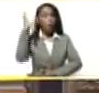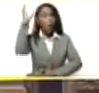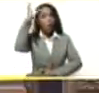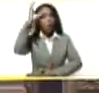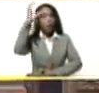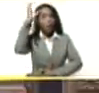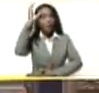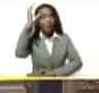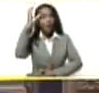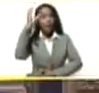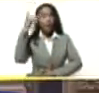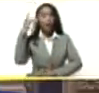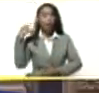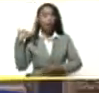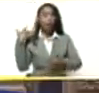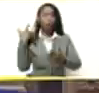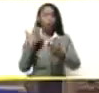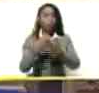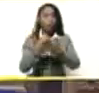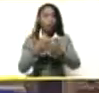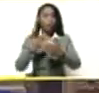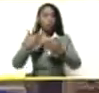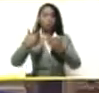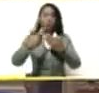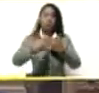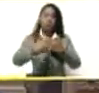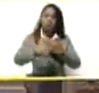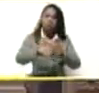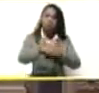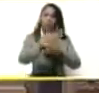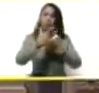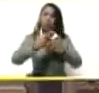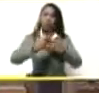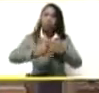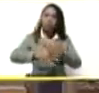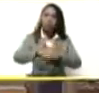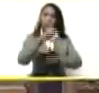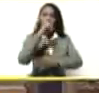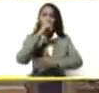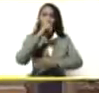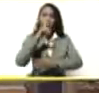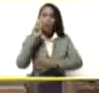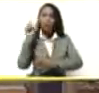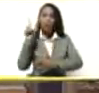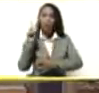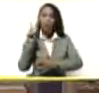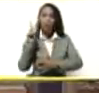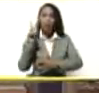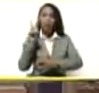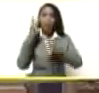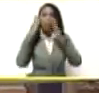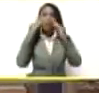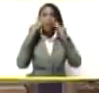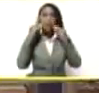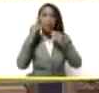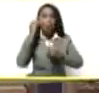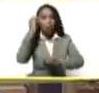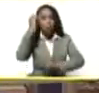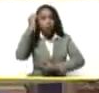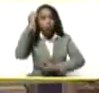rodríguez gobernador del estado 1 sparta presente morel rodríguez